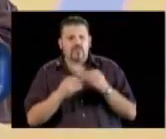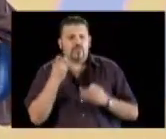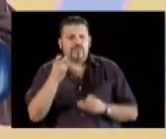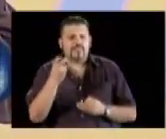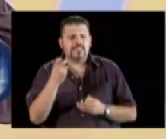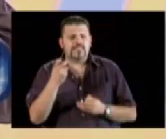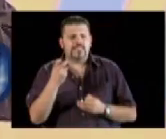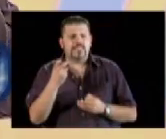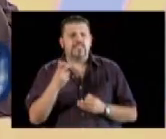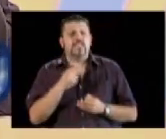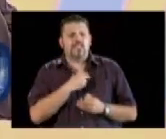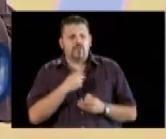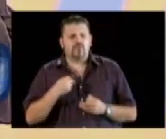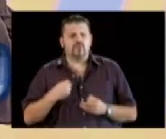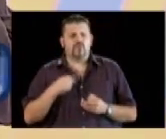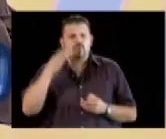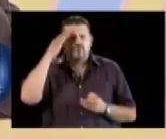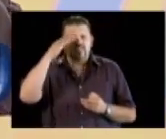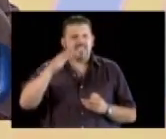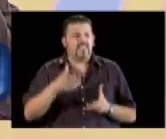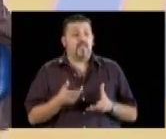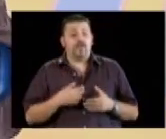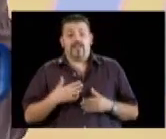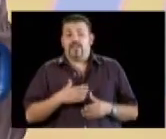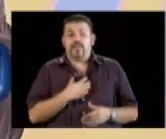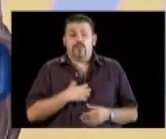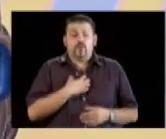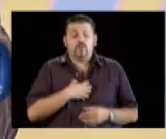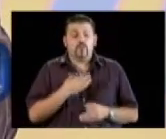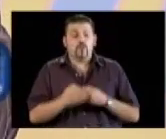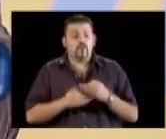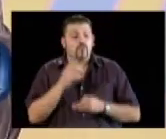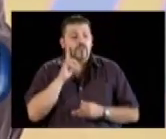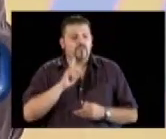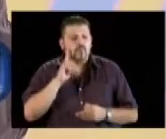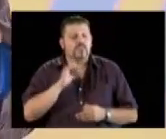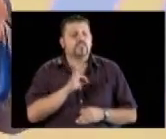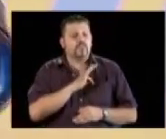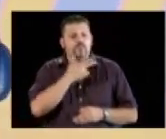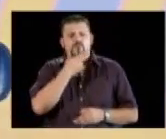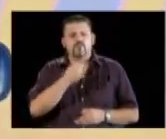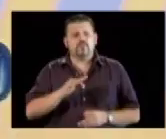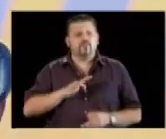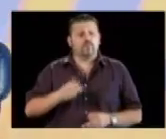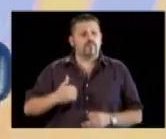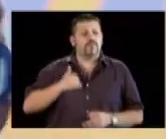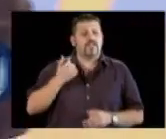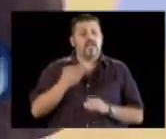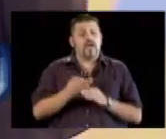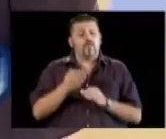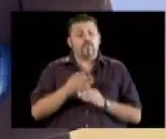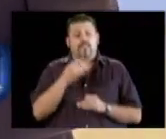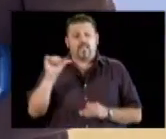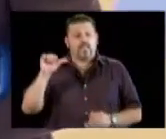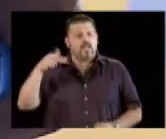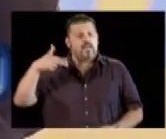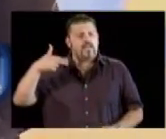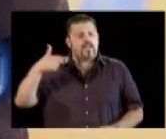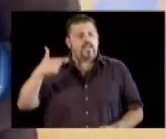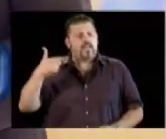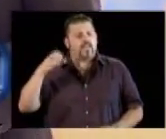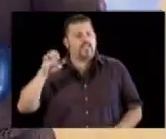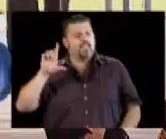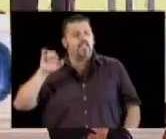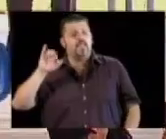por supuesto yo sé que va encaminado a las mujeres, pero que también los hombres podemos aprovechar, y que Angélica les va a presentar.